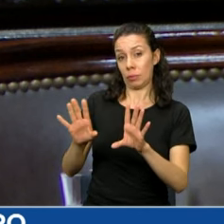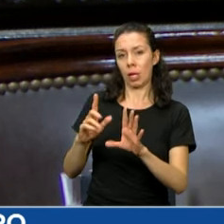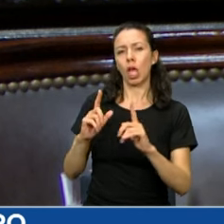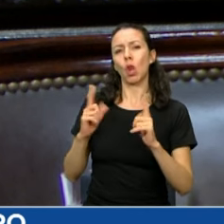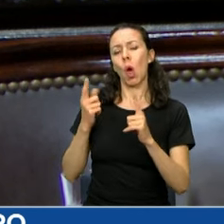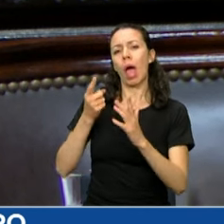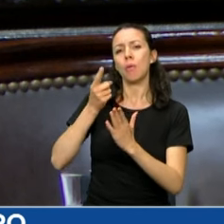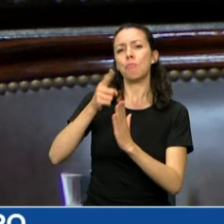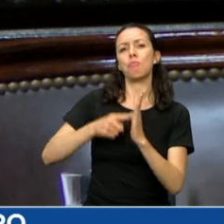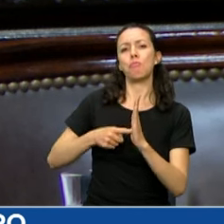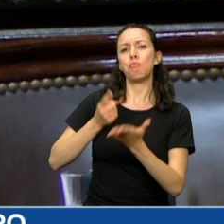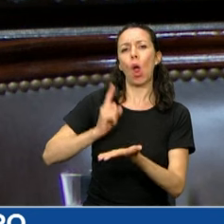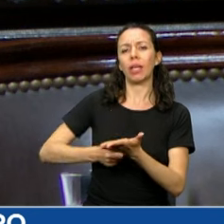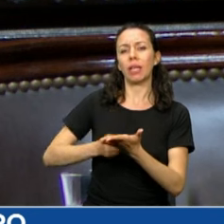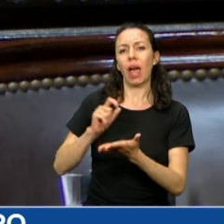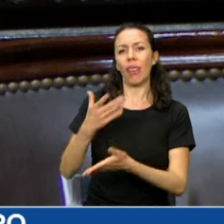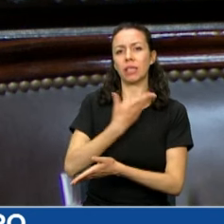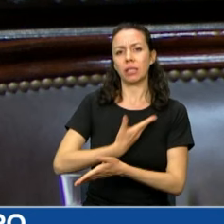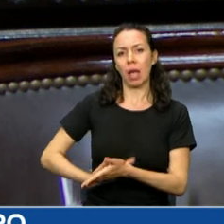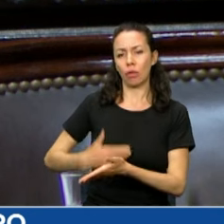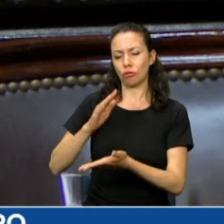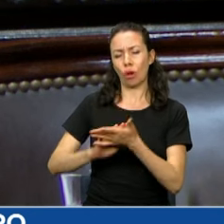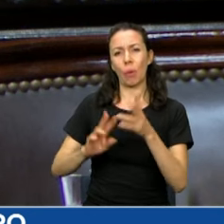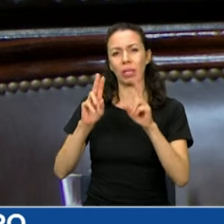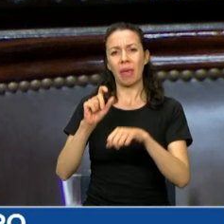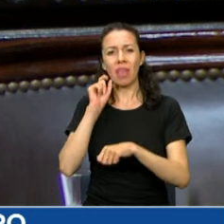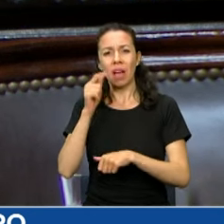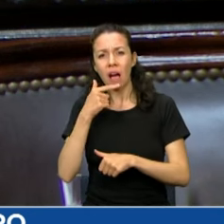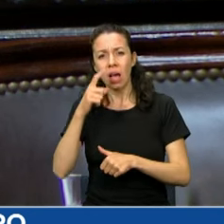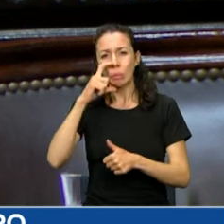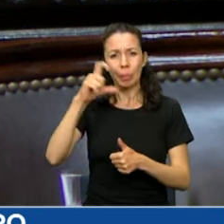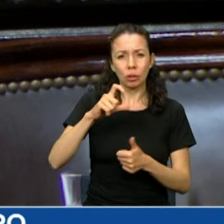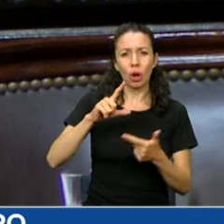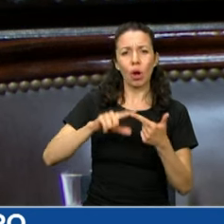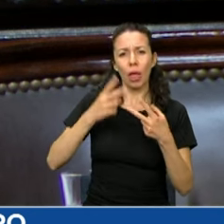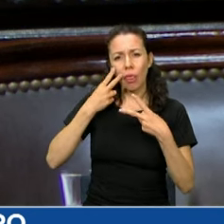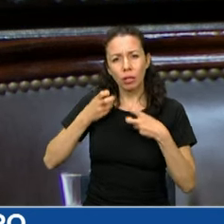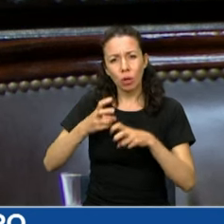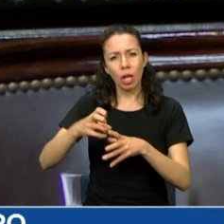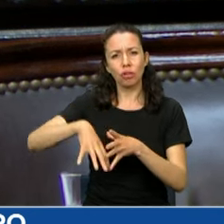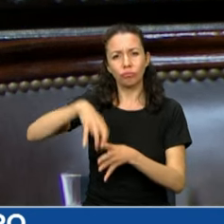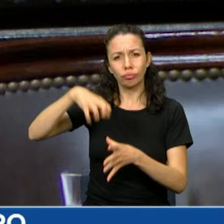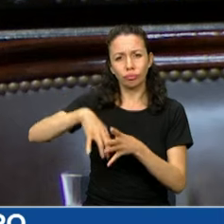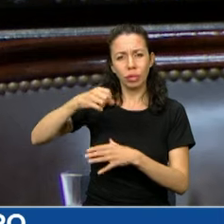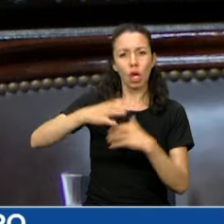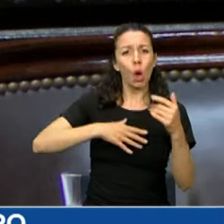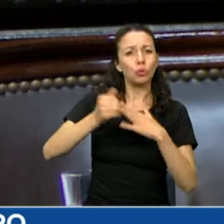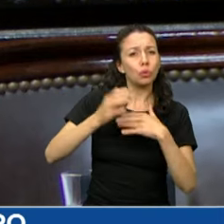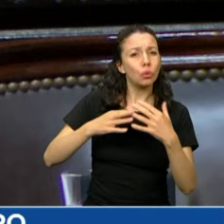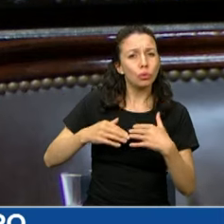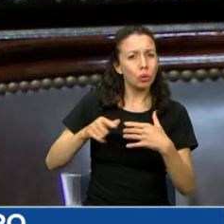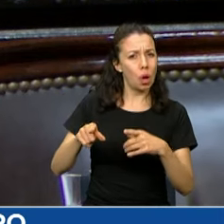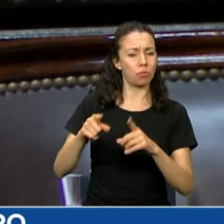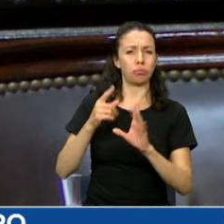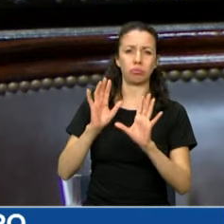estado en materia gasífera petrolera de exploración de explotación y de construcción de